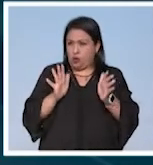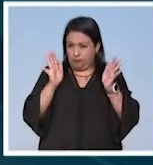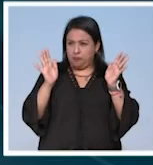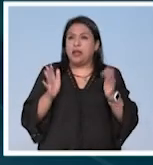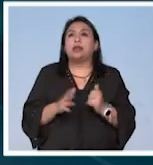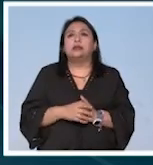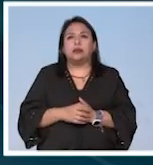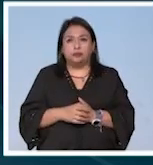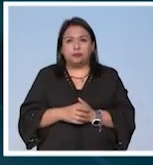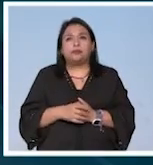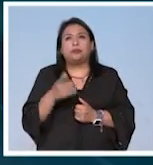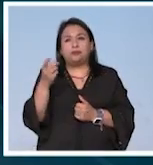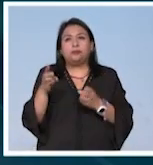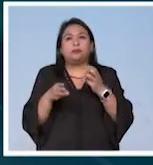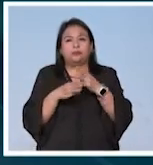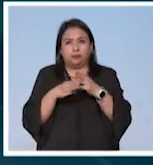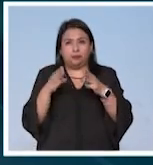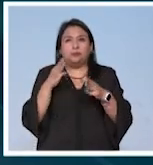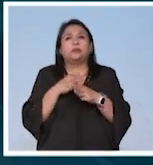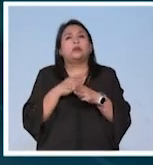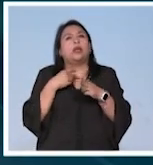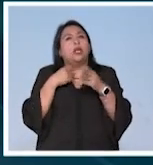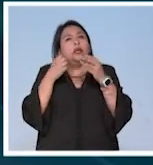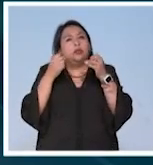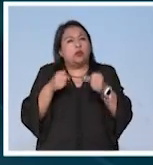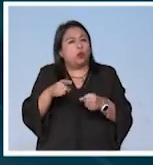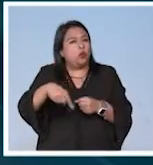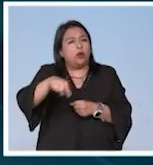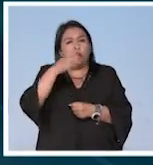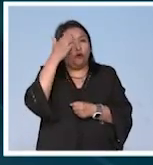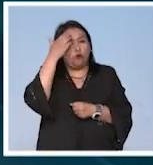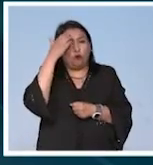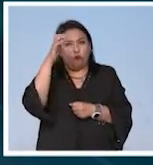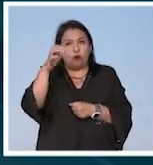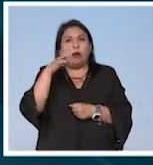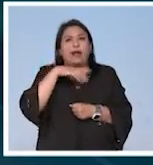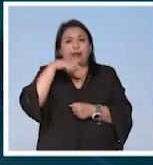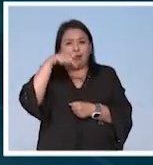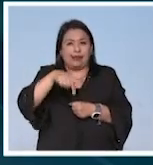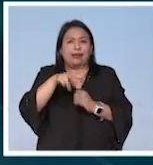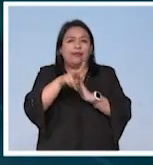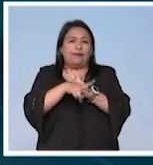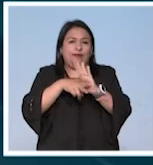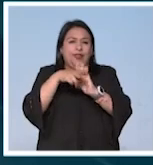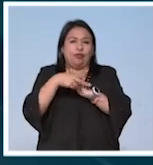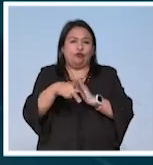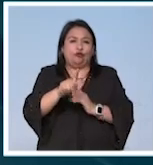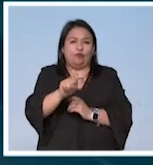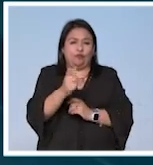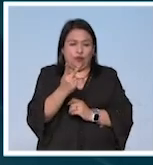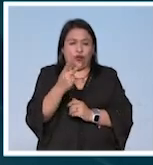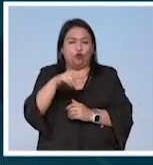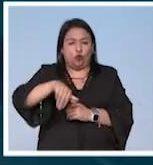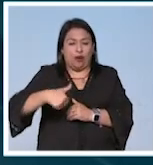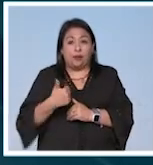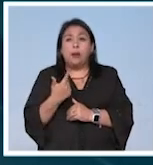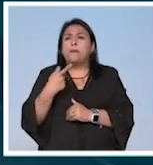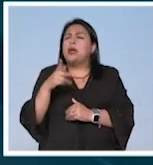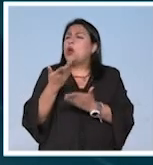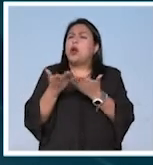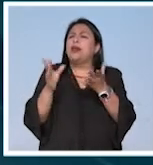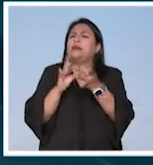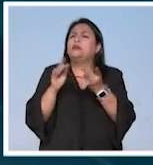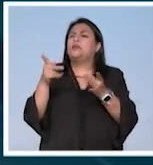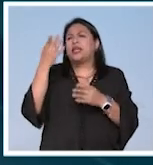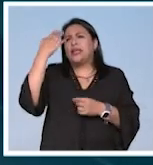precisamente de de un material que seguramente no conocen que tenemos aquí en la videoteca de canal 22 Por lo pronto platiquemos valentí un